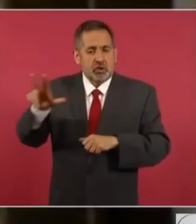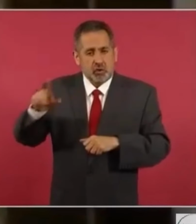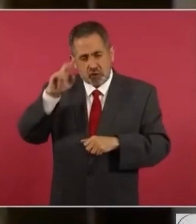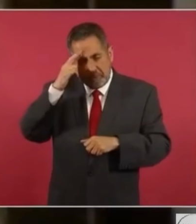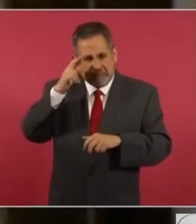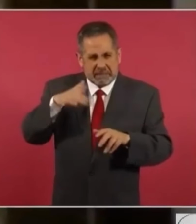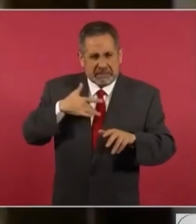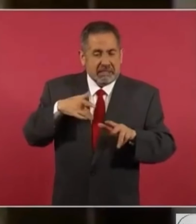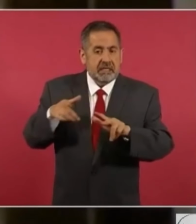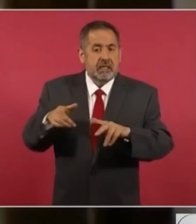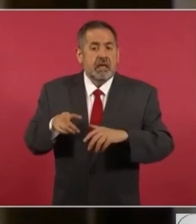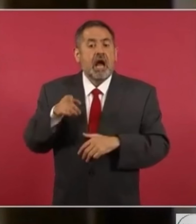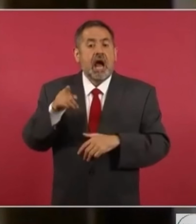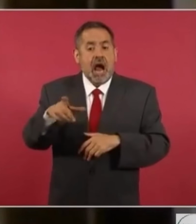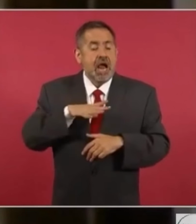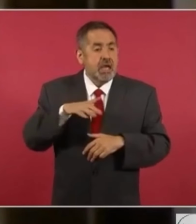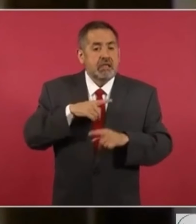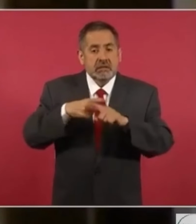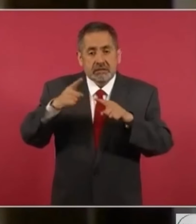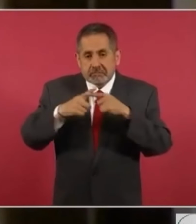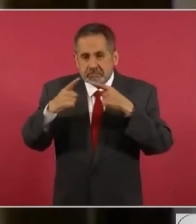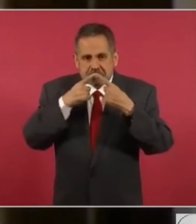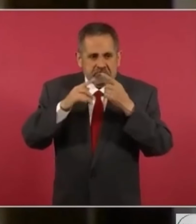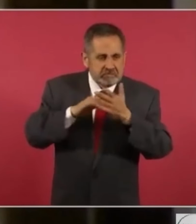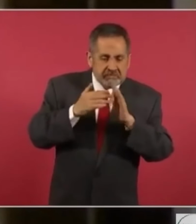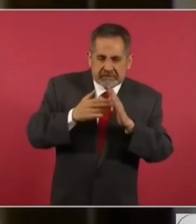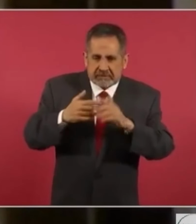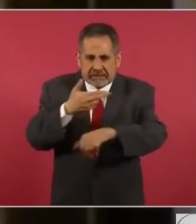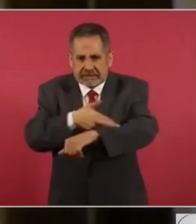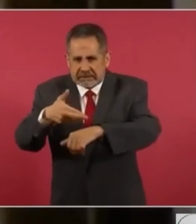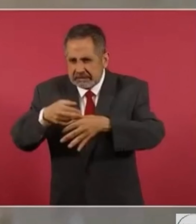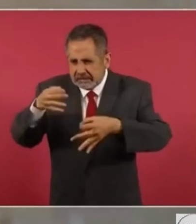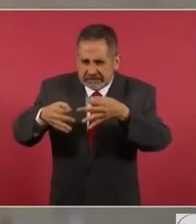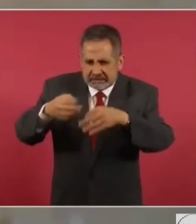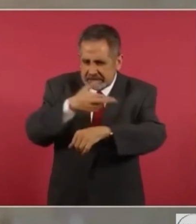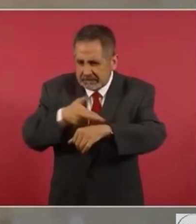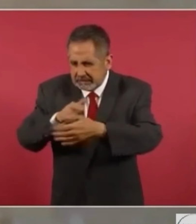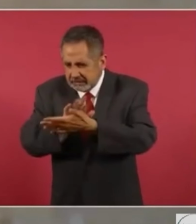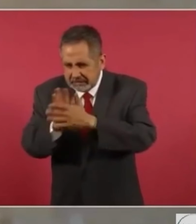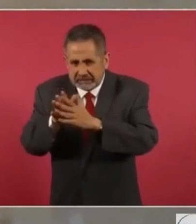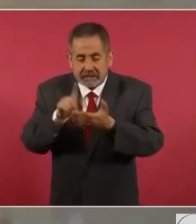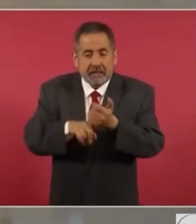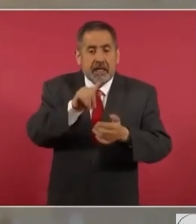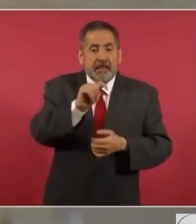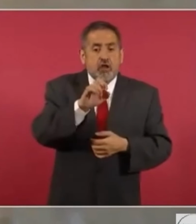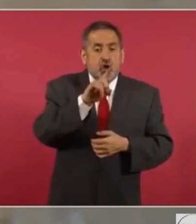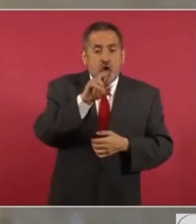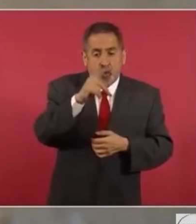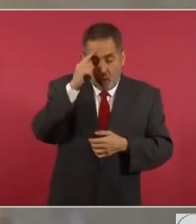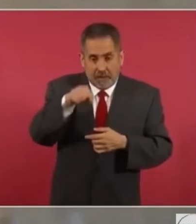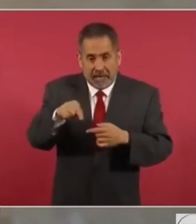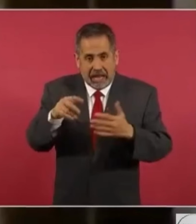equivoco, hay un conjunto de maniobras legales en las que participa Teodoro